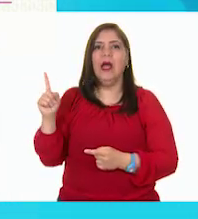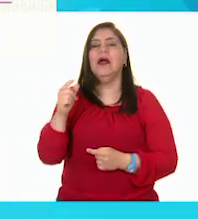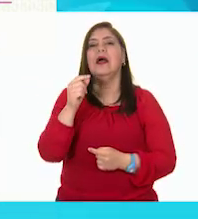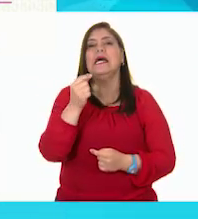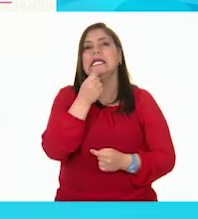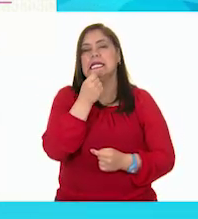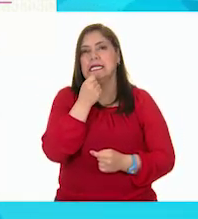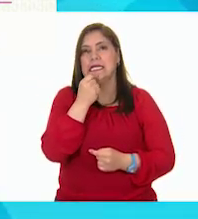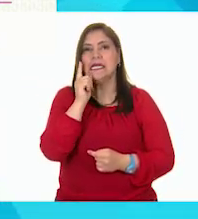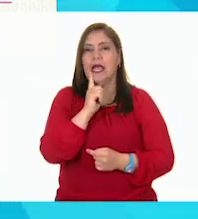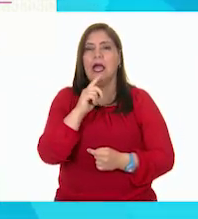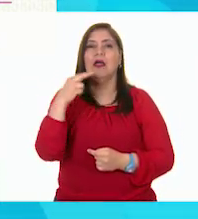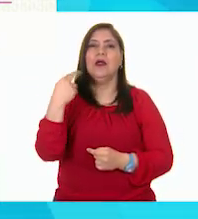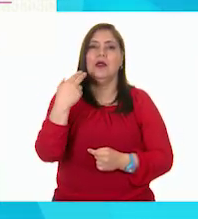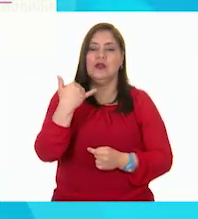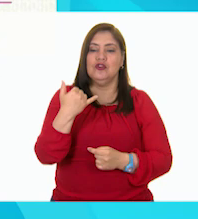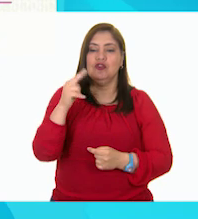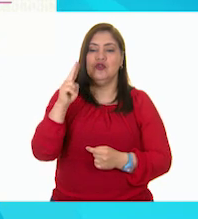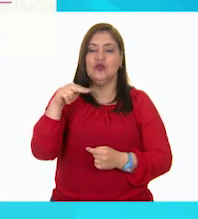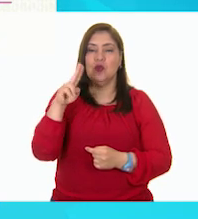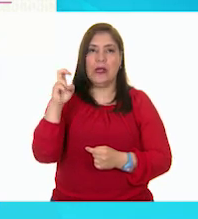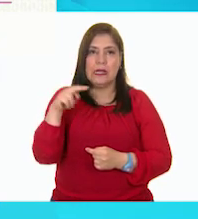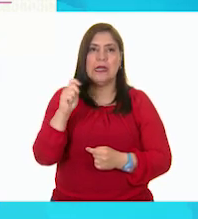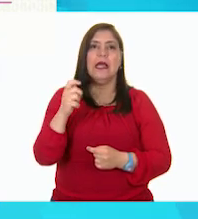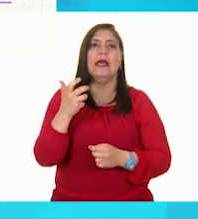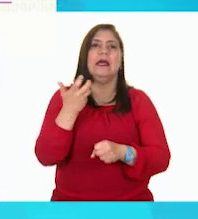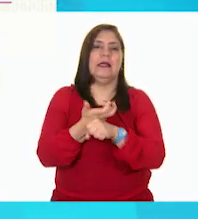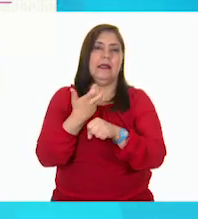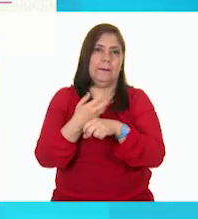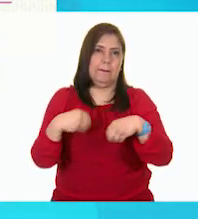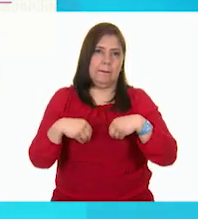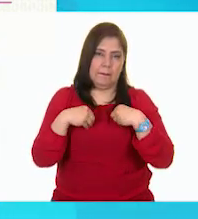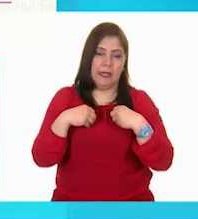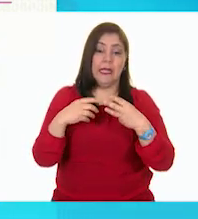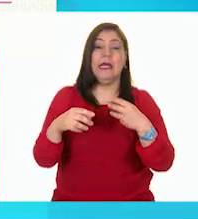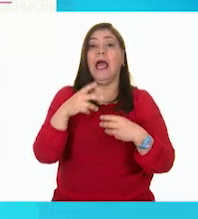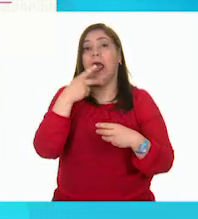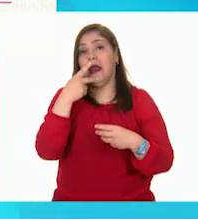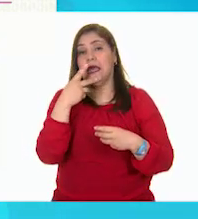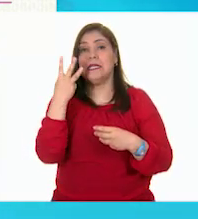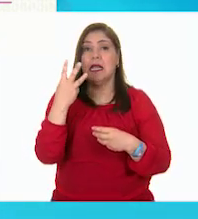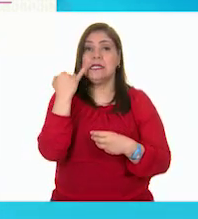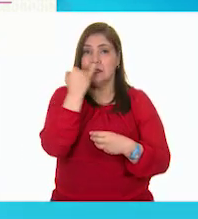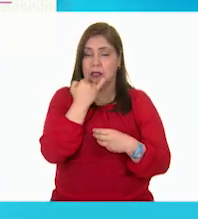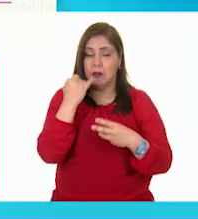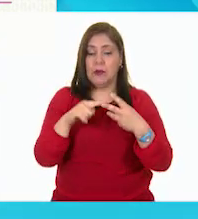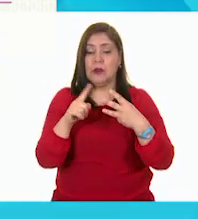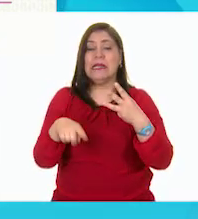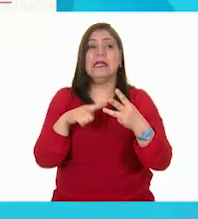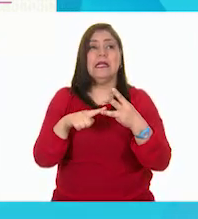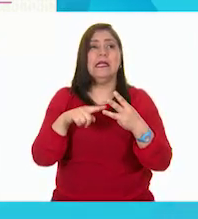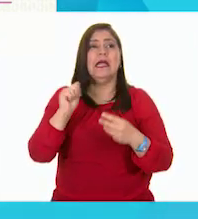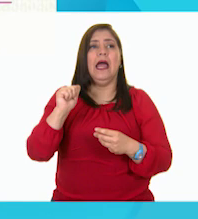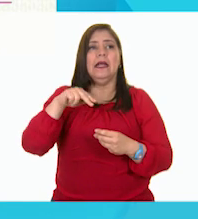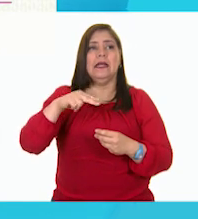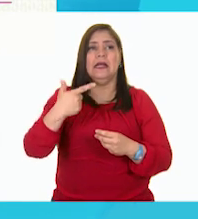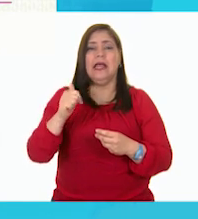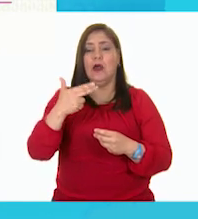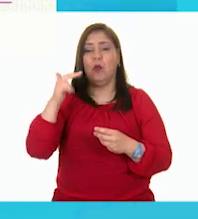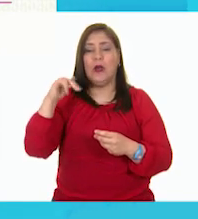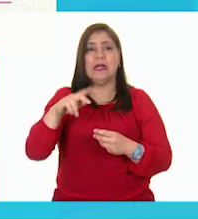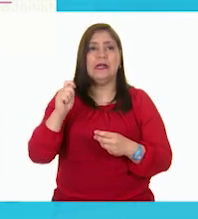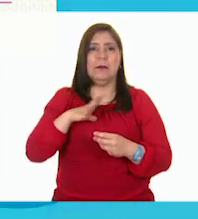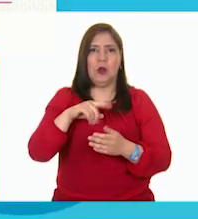llama Yunuen y vive en Estados Unidos. Ella habla 3 lenguas y su familia es de Angajuan, en Michoacán.